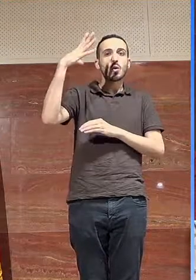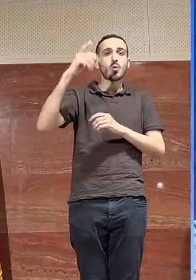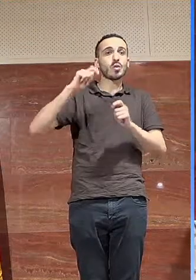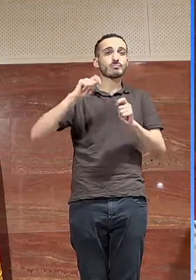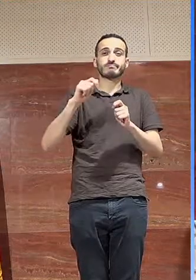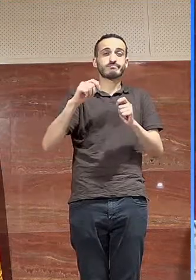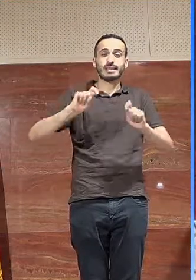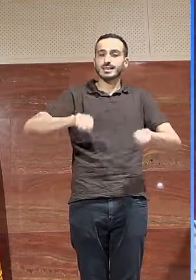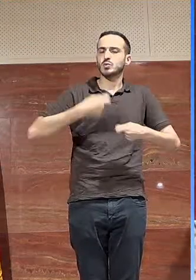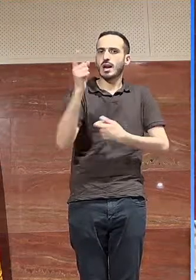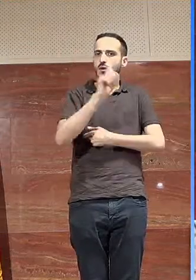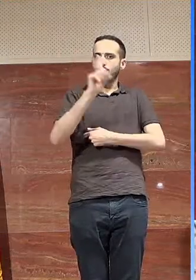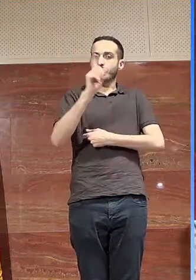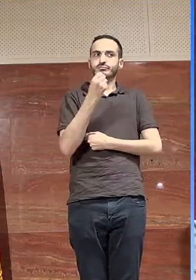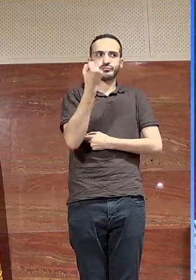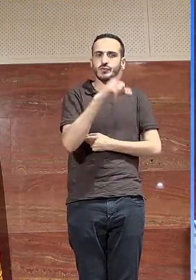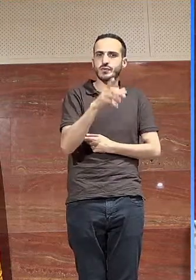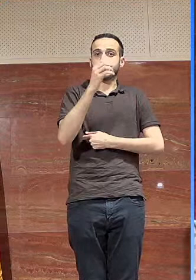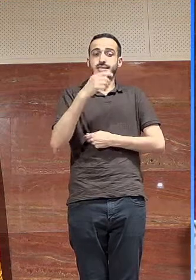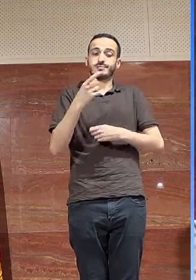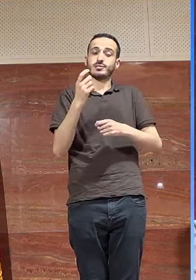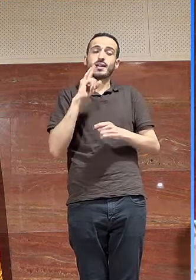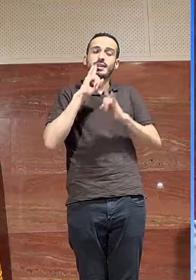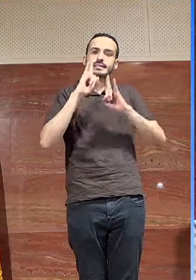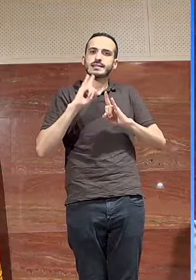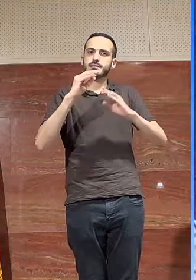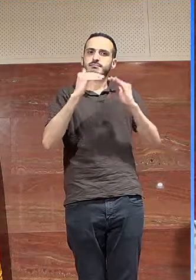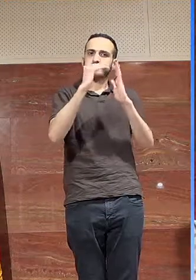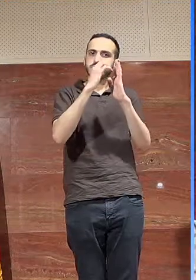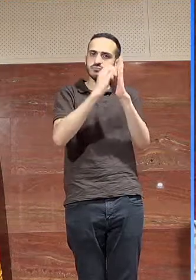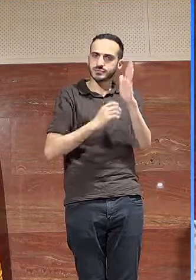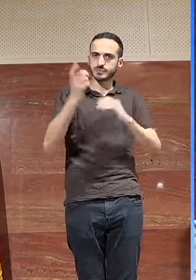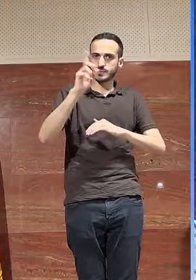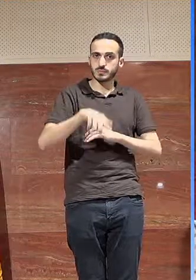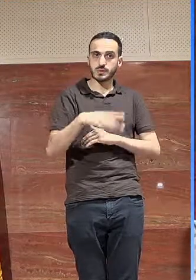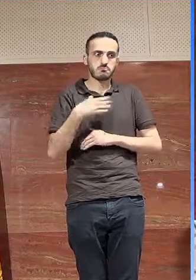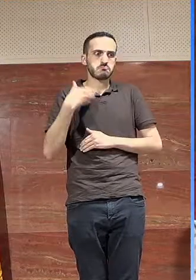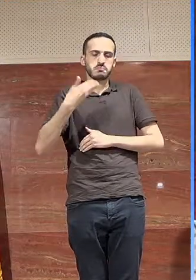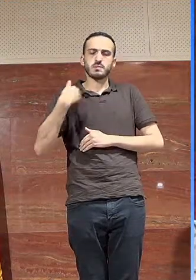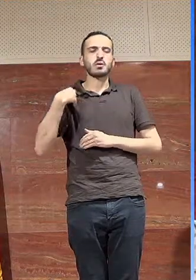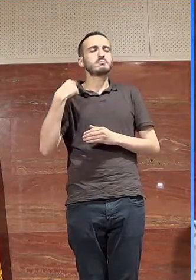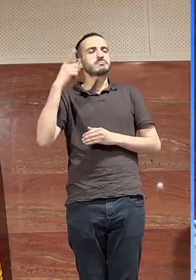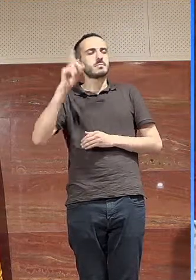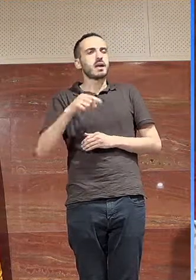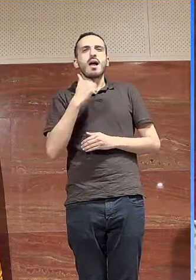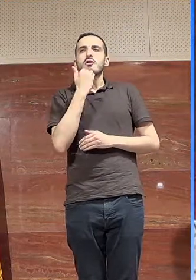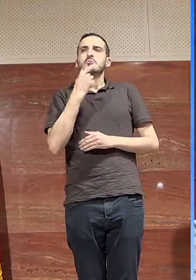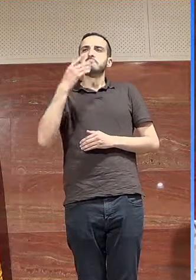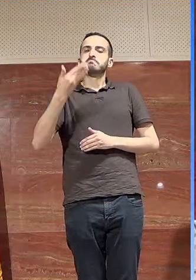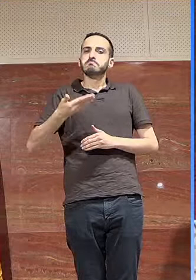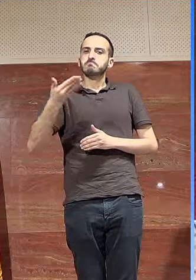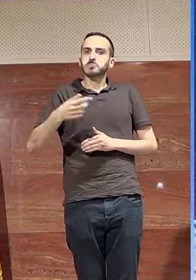y con aporte extra de la energía eléctrica, ¿no? También una cosa que parece muy tonta y que no habíamos caído en ella, ¿no? Y es que